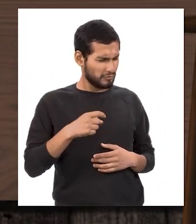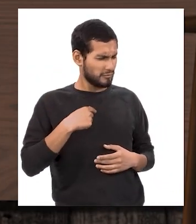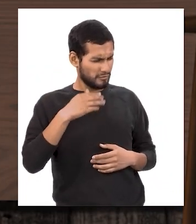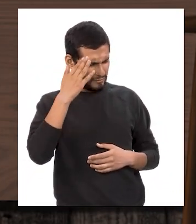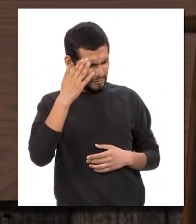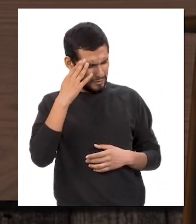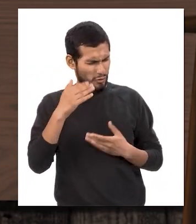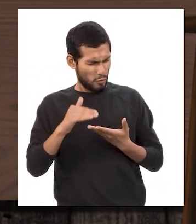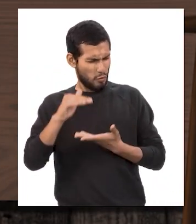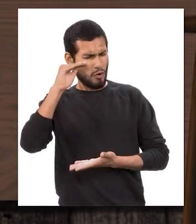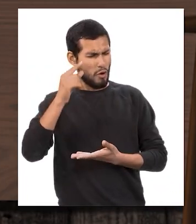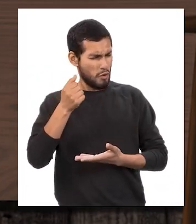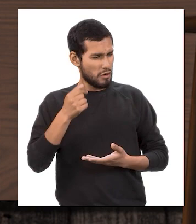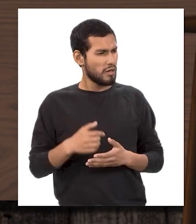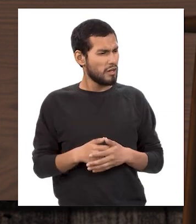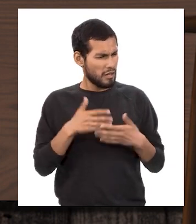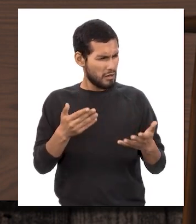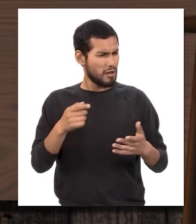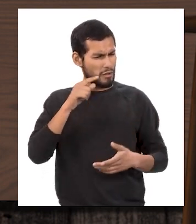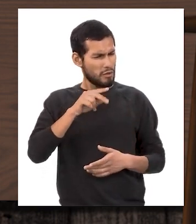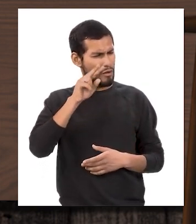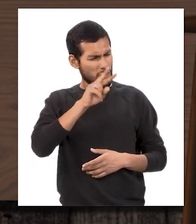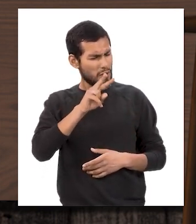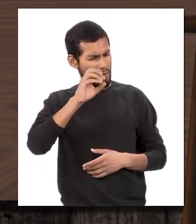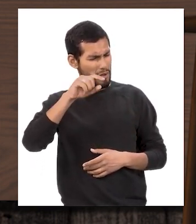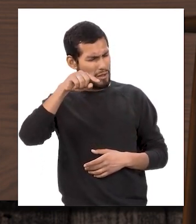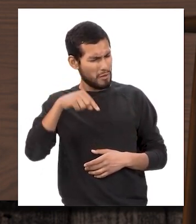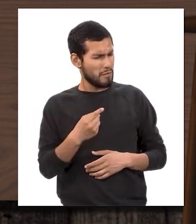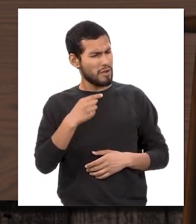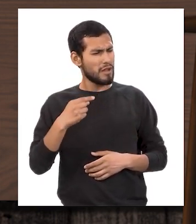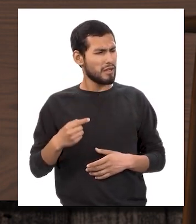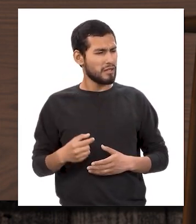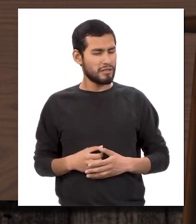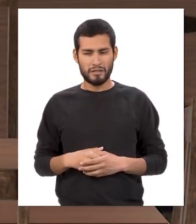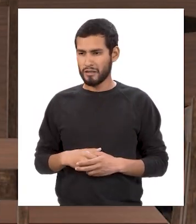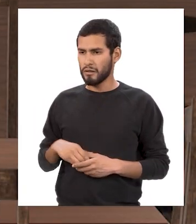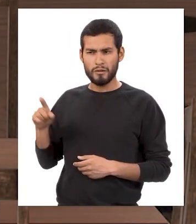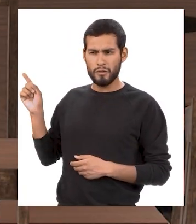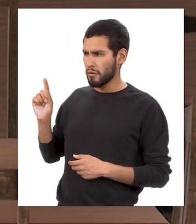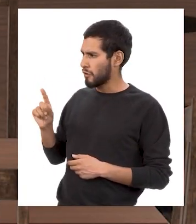si la conozco perfectamente. Se trata de 20.000 libras.